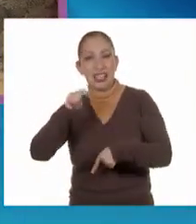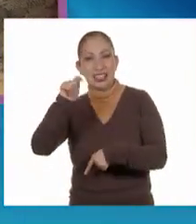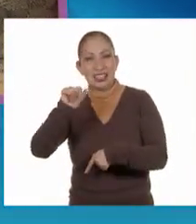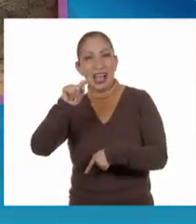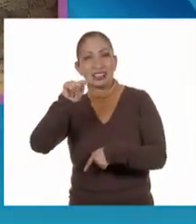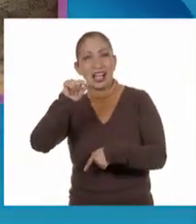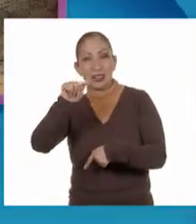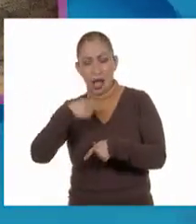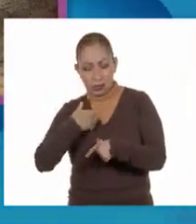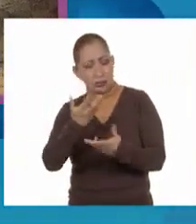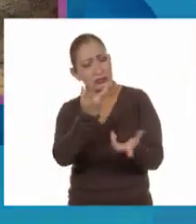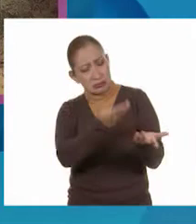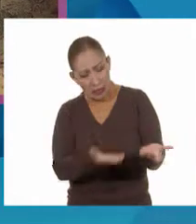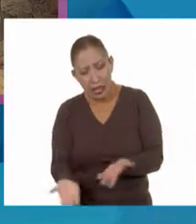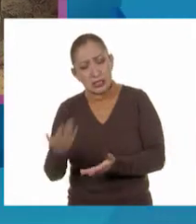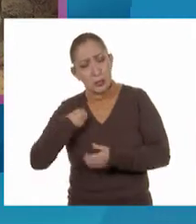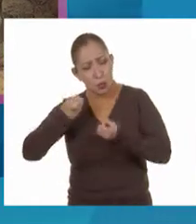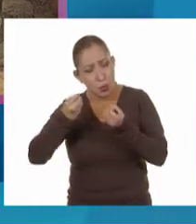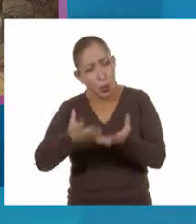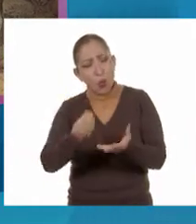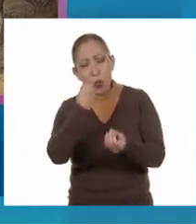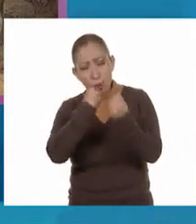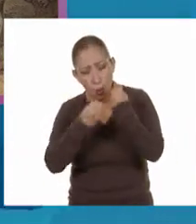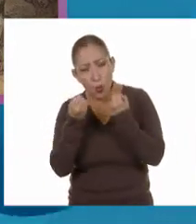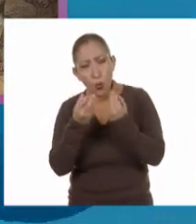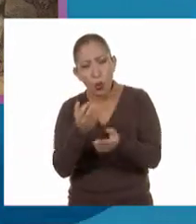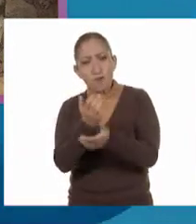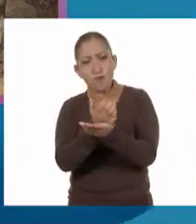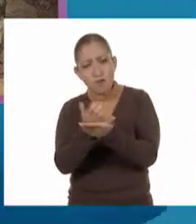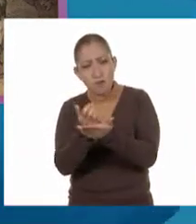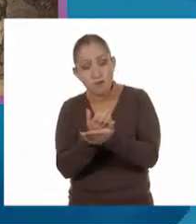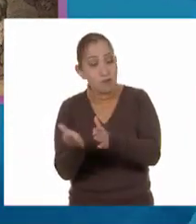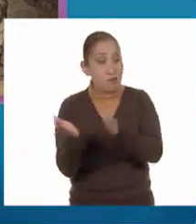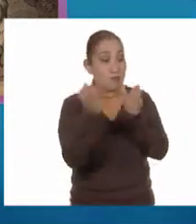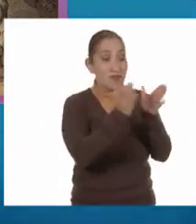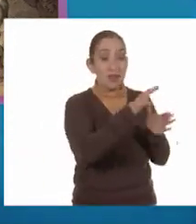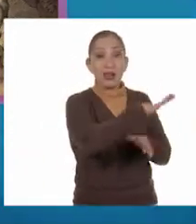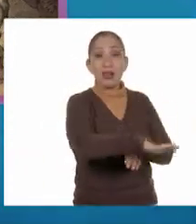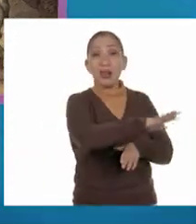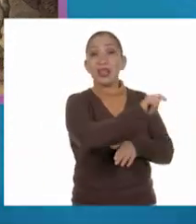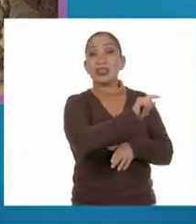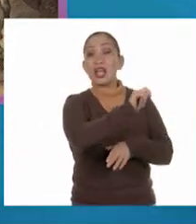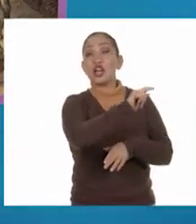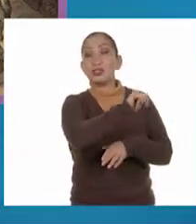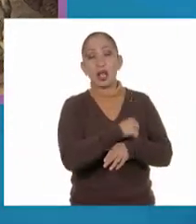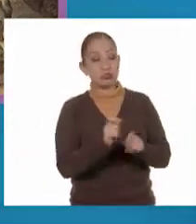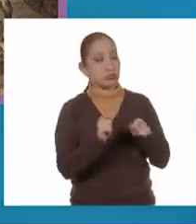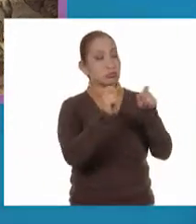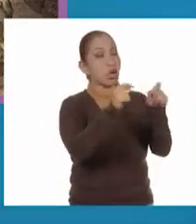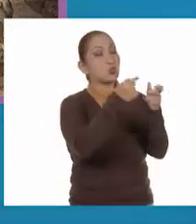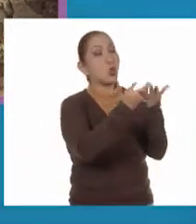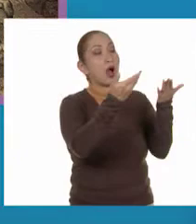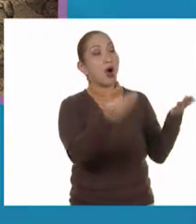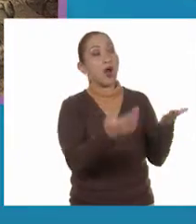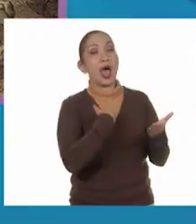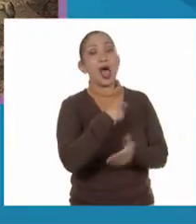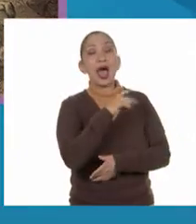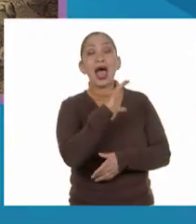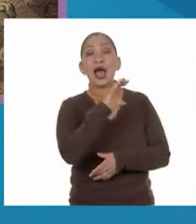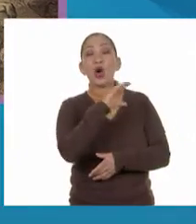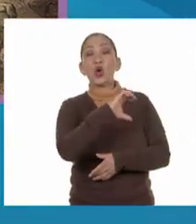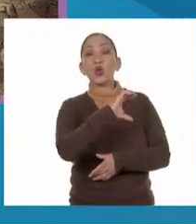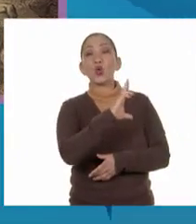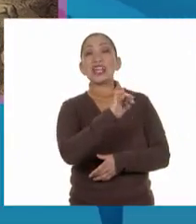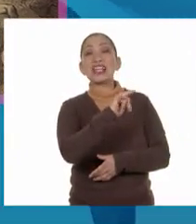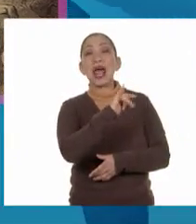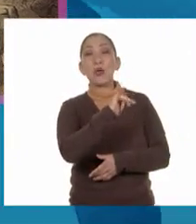les dieron víveres y un lugar donde reponerse. Mientras tanto, en Tenochtitlán, Cuitláhuac era nombrado el Hueytlatoani, en sustitución